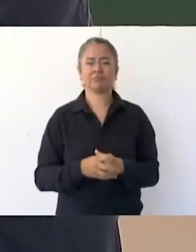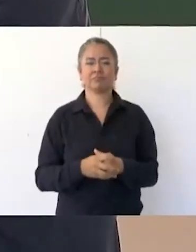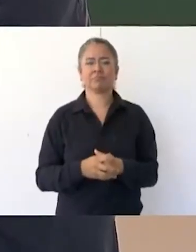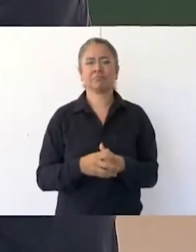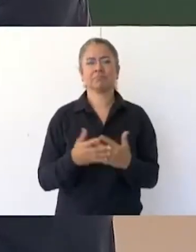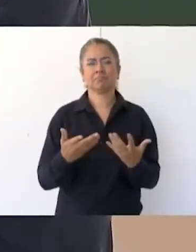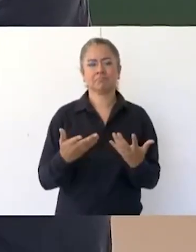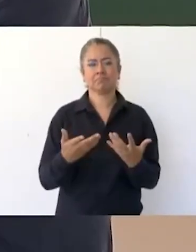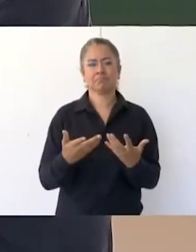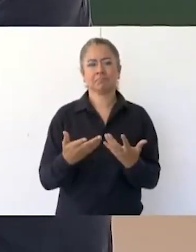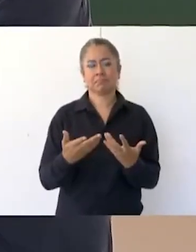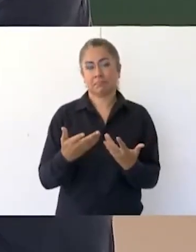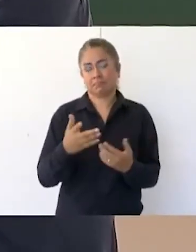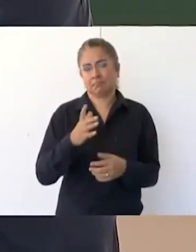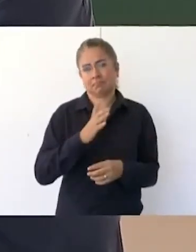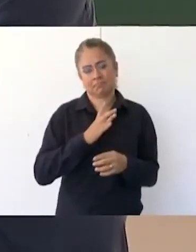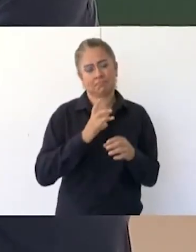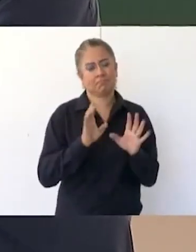Son equipos.